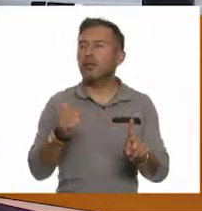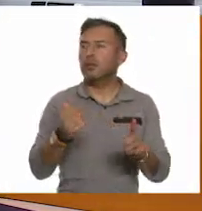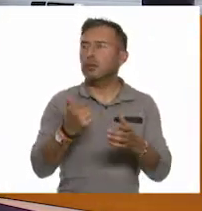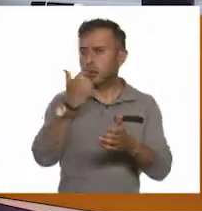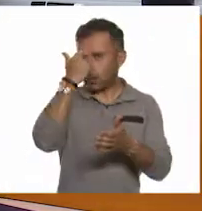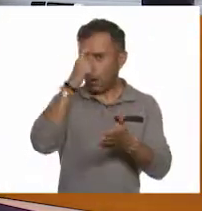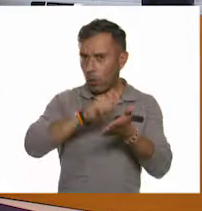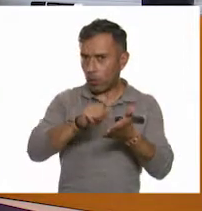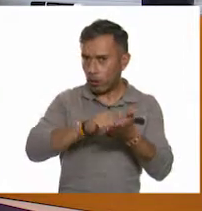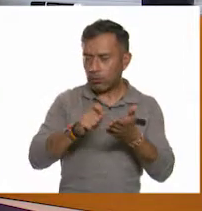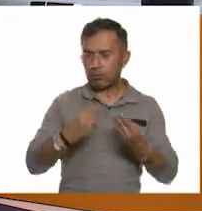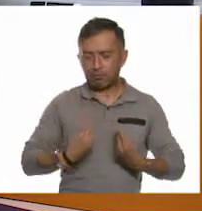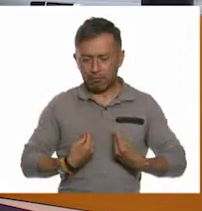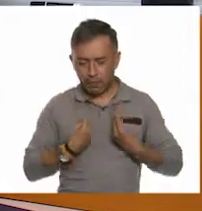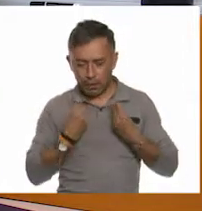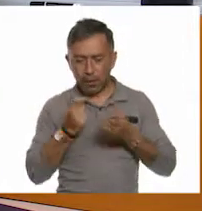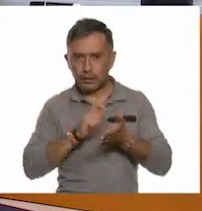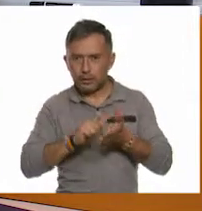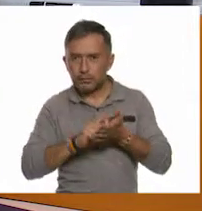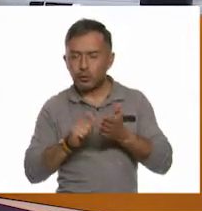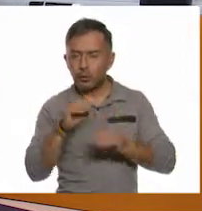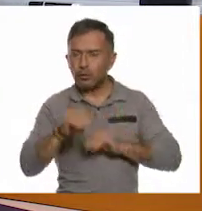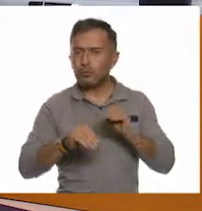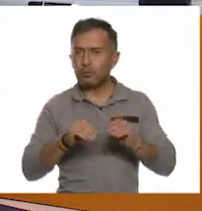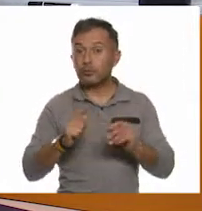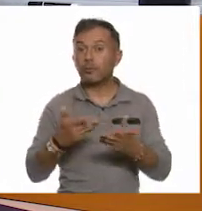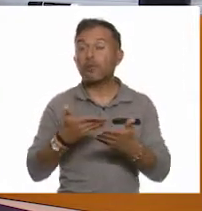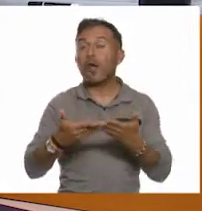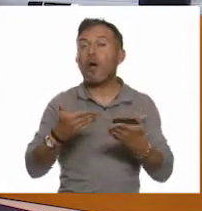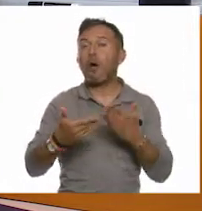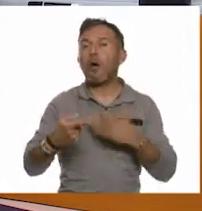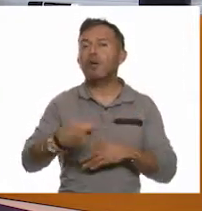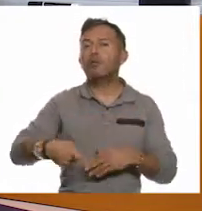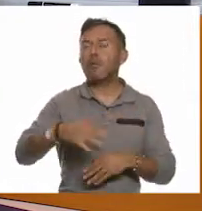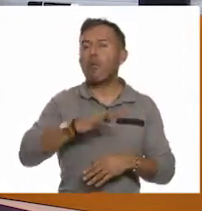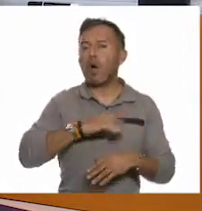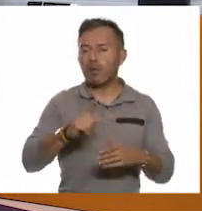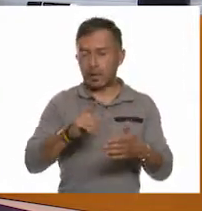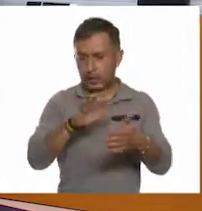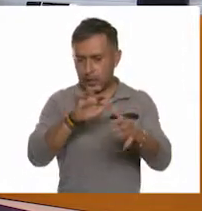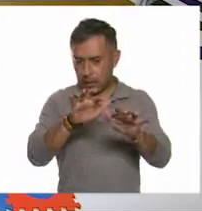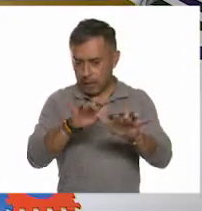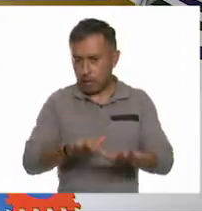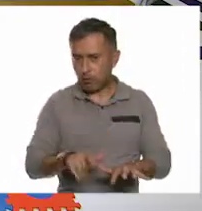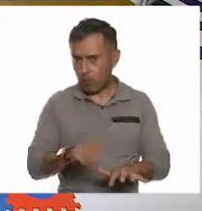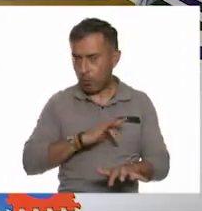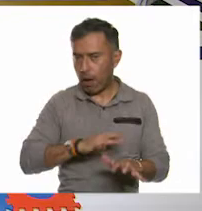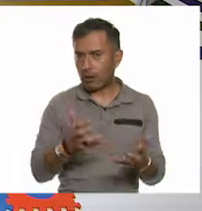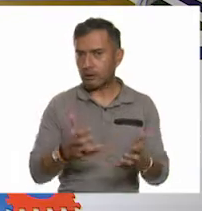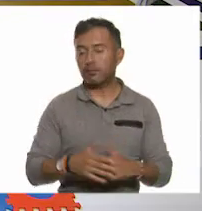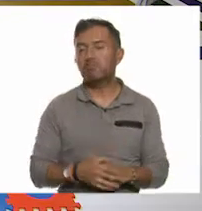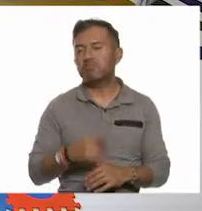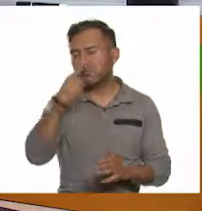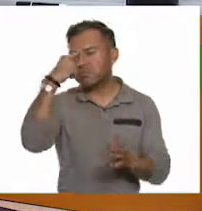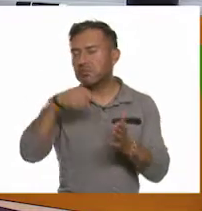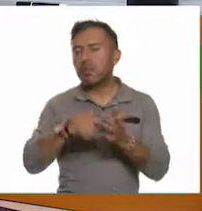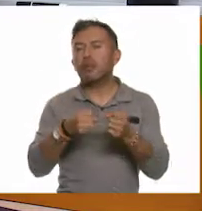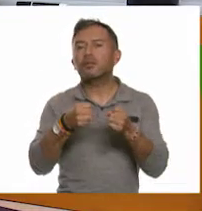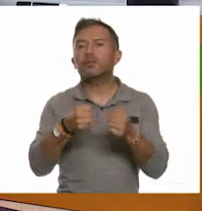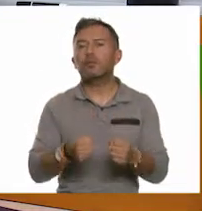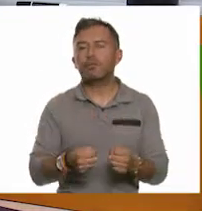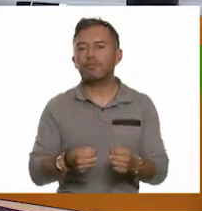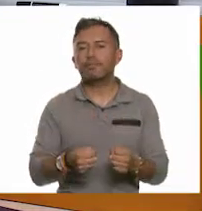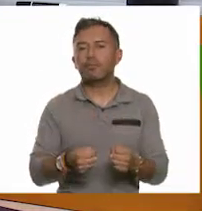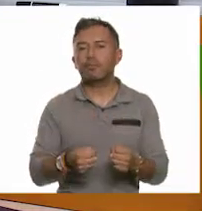con lo que escriben o lo que producen, ¿no? Ahora mismo ustedes podrían estar produciendo textos y seguramente la situación que